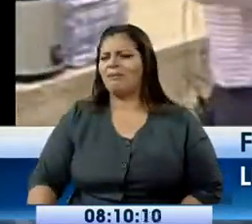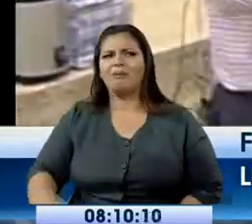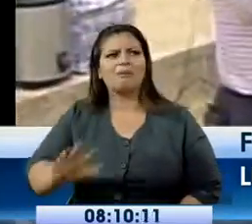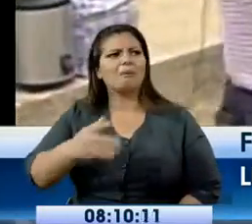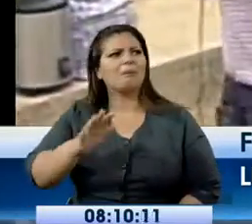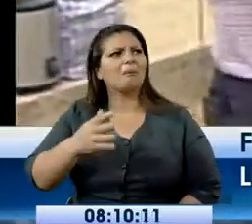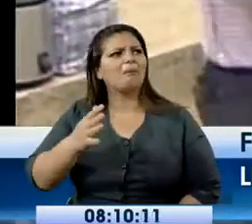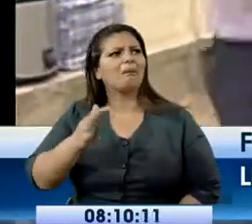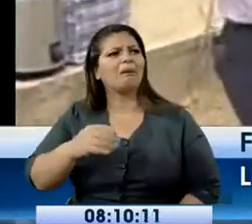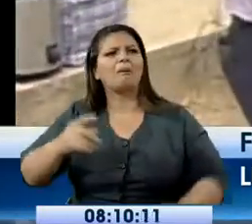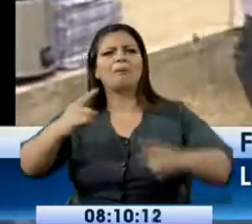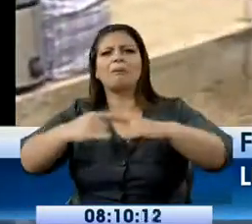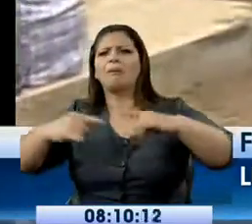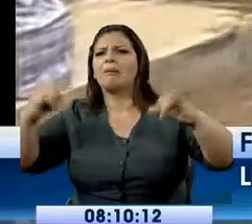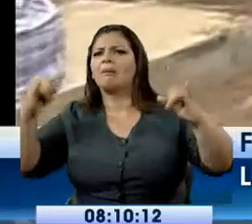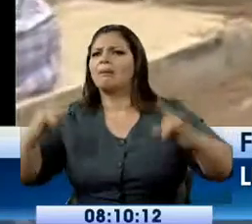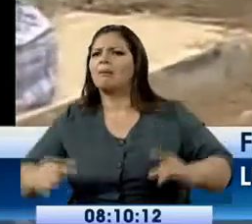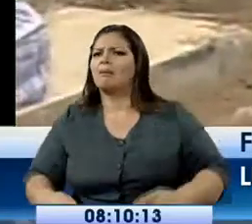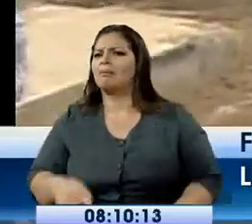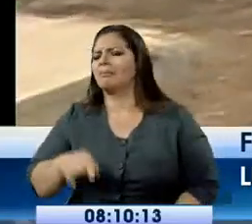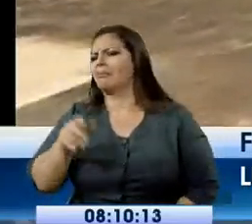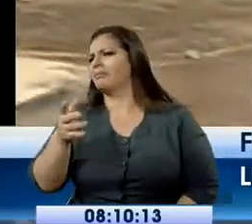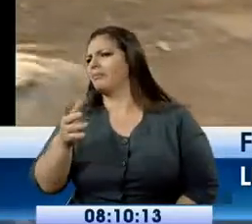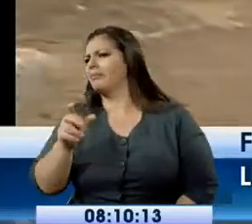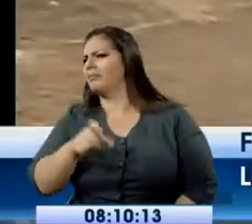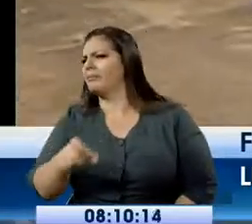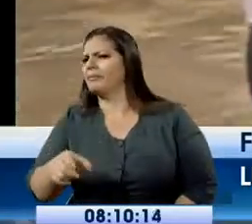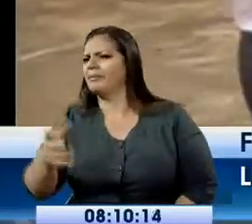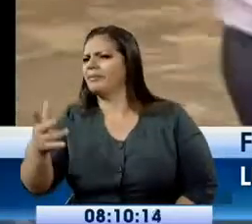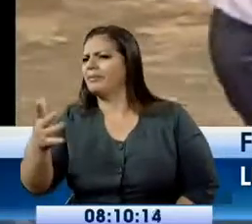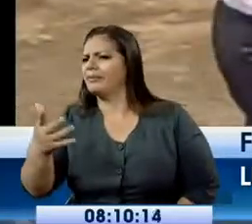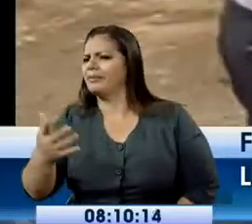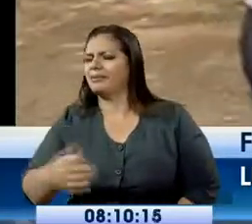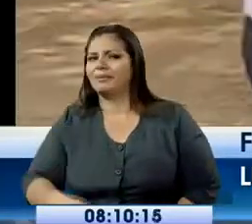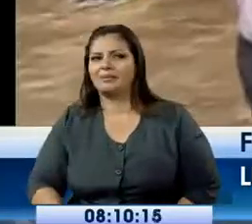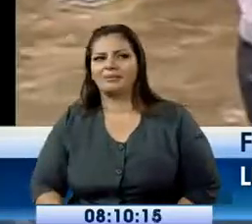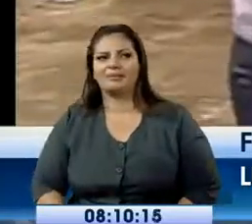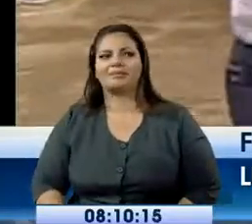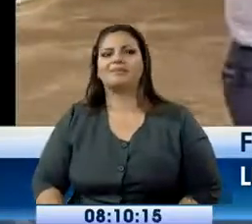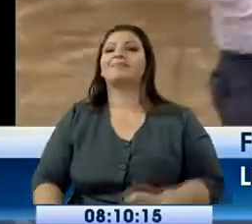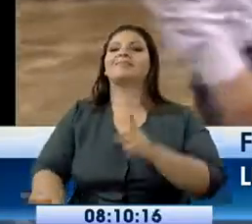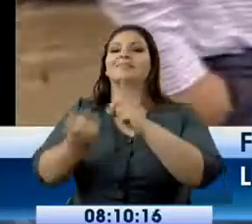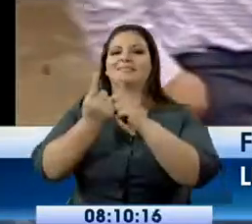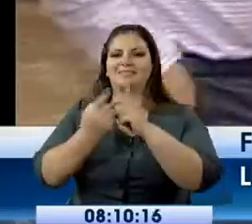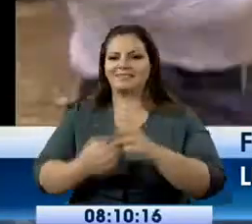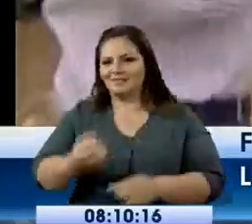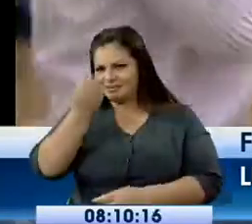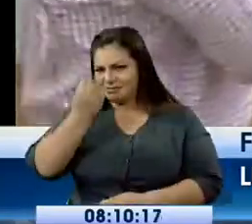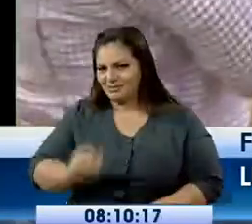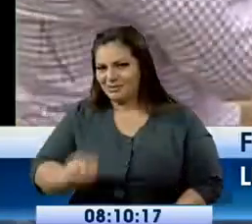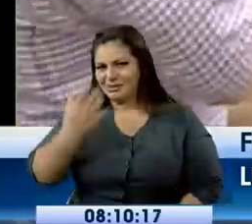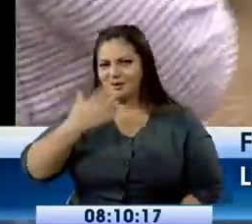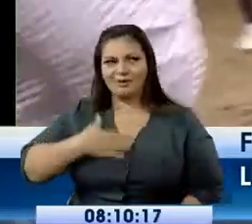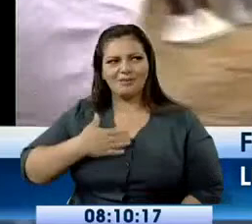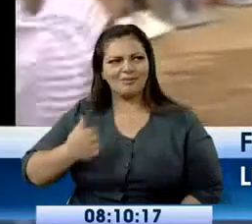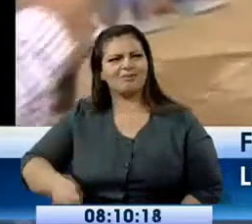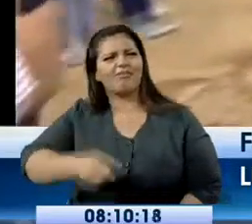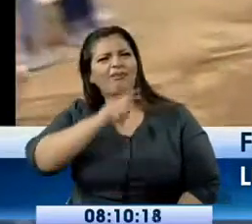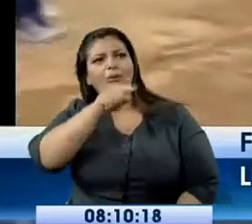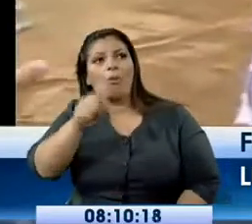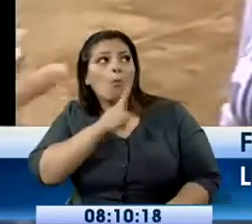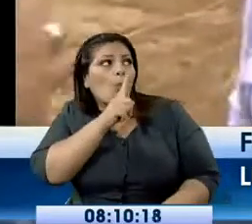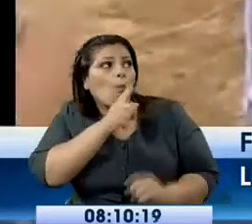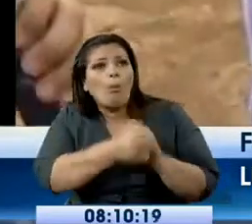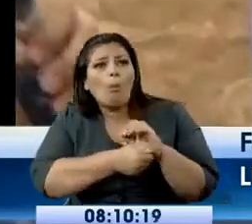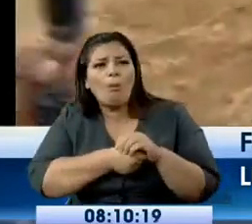atendiendo, me imagino yo. Digo, señora, buenos días. ¿Cómo está? Oiga, ¿cómo les ha ido acá en esta ubicación? No se escondan, que están por allí a